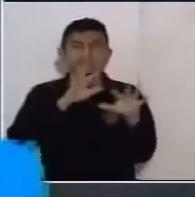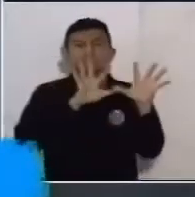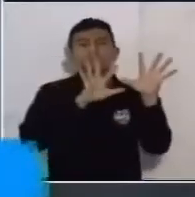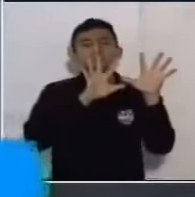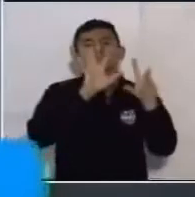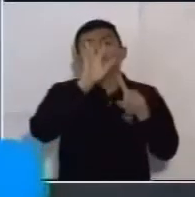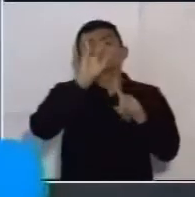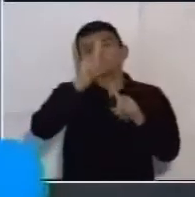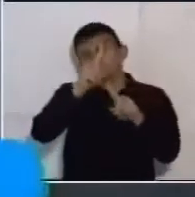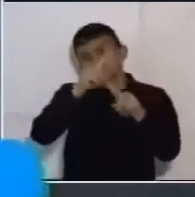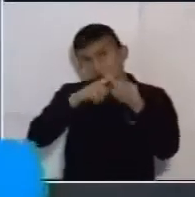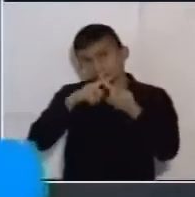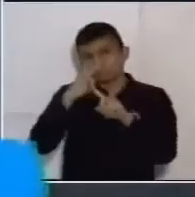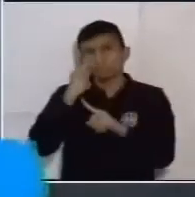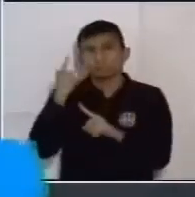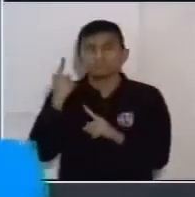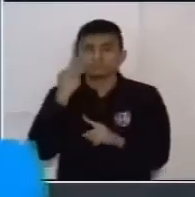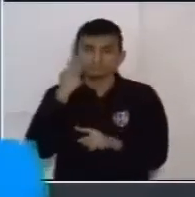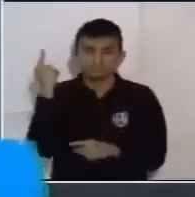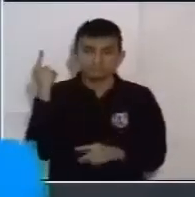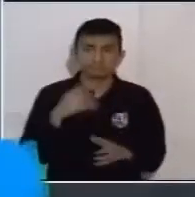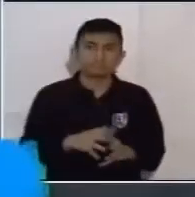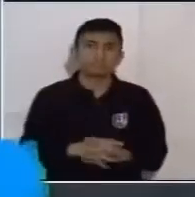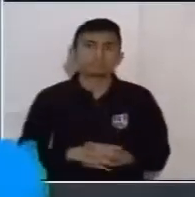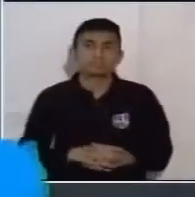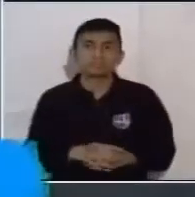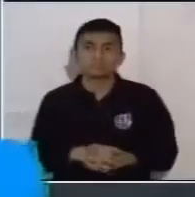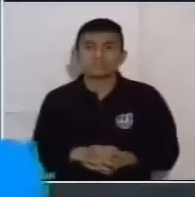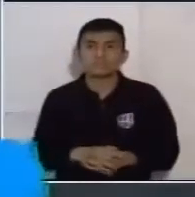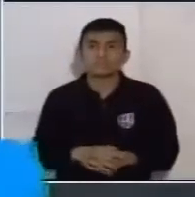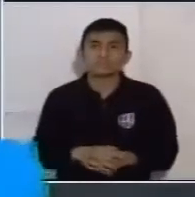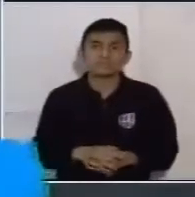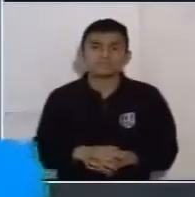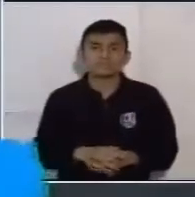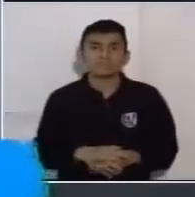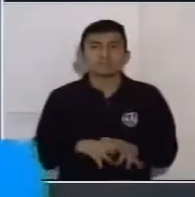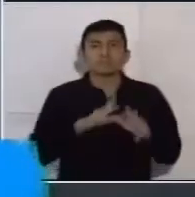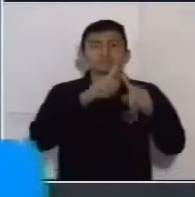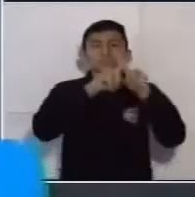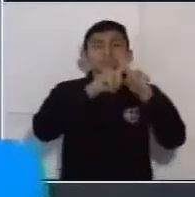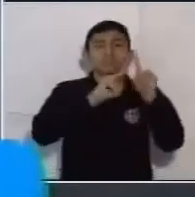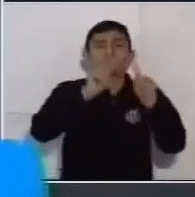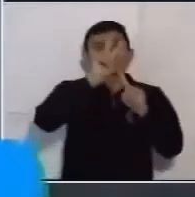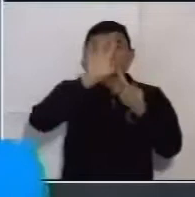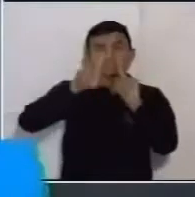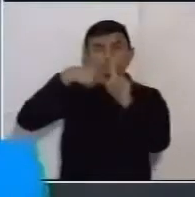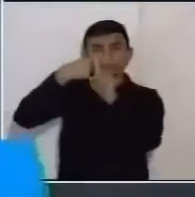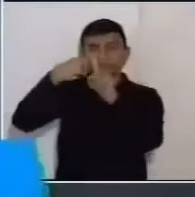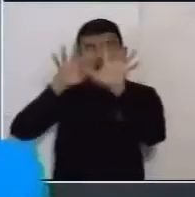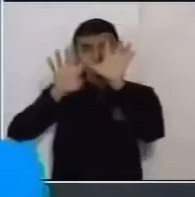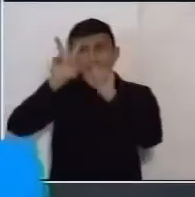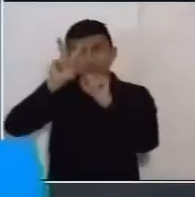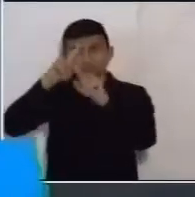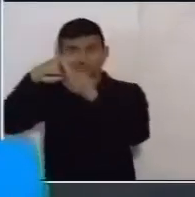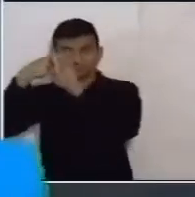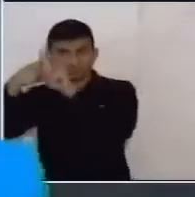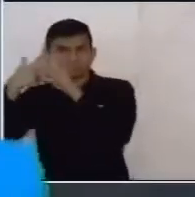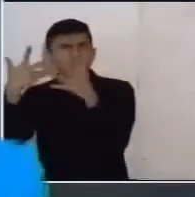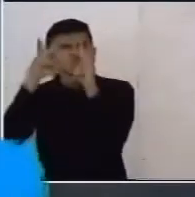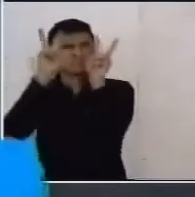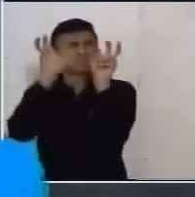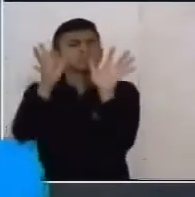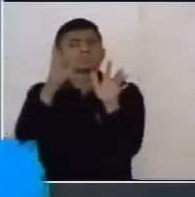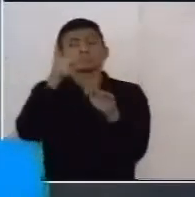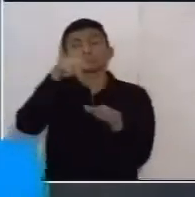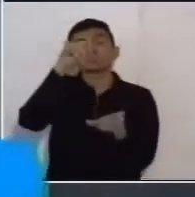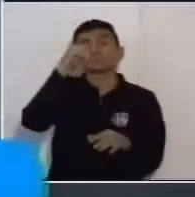12x. Colóquenlo pues. Les va a quedar entonces x cuadrado más 12x en la parte del